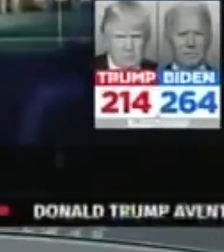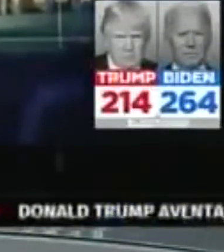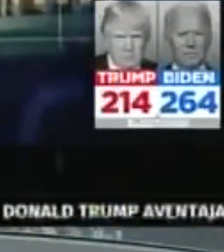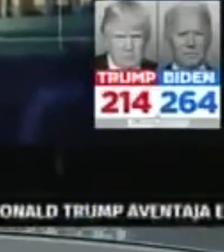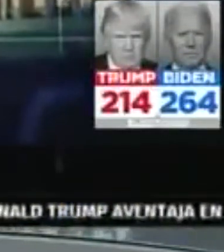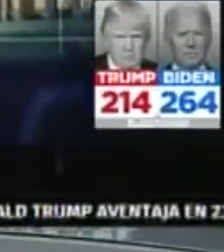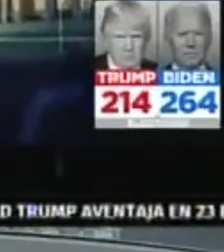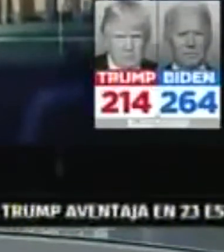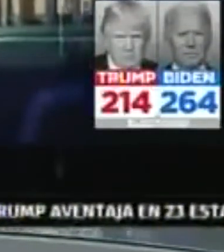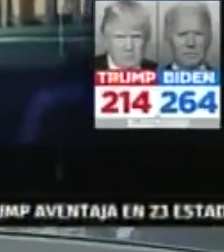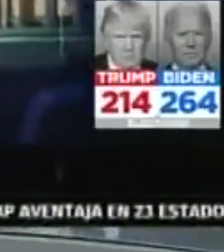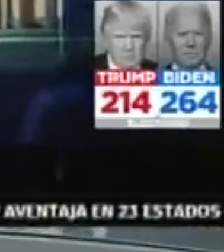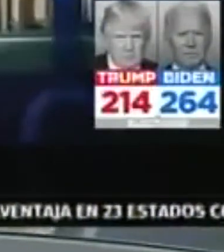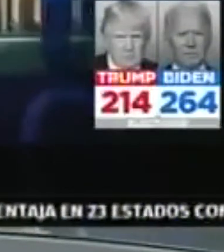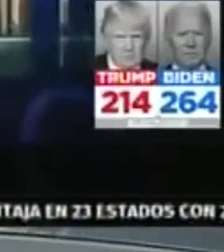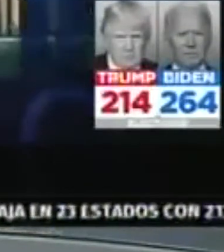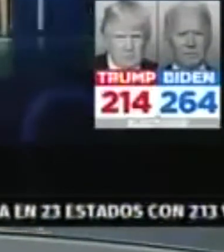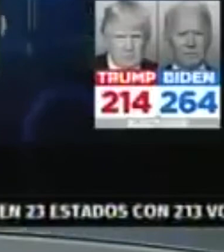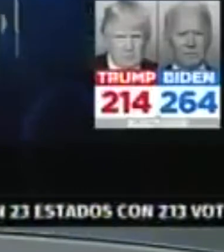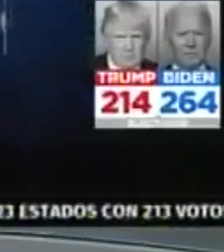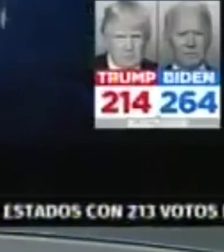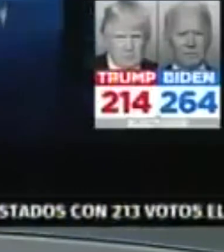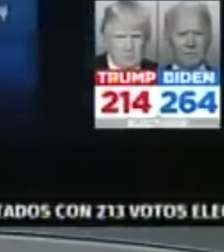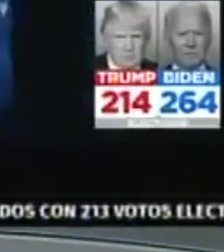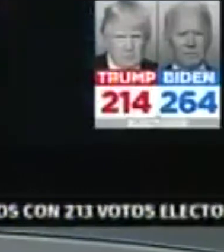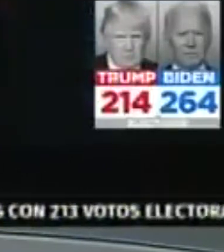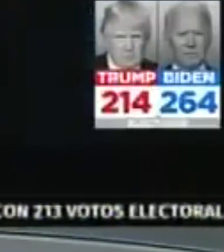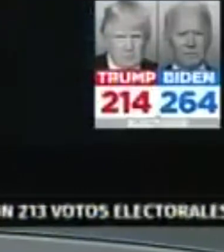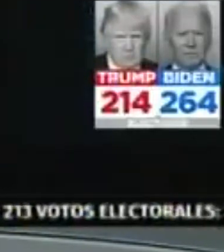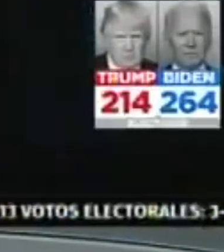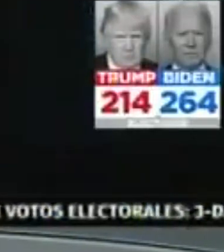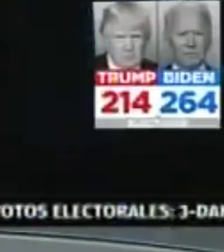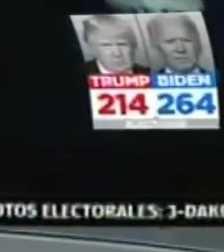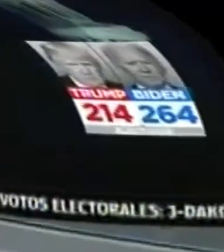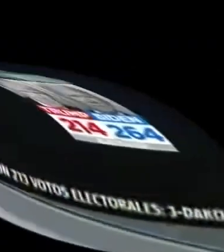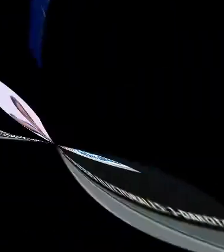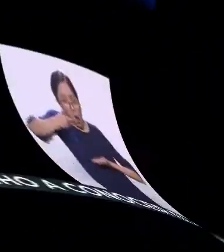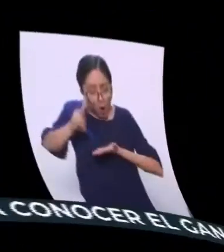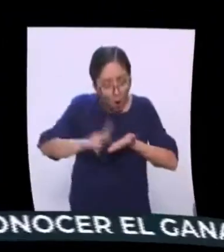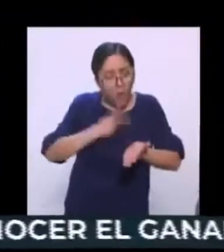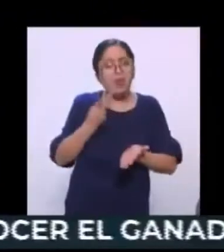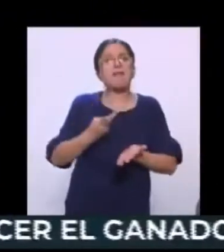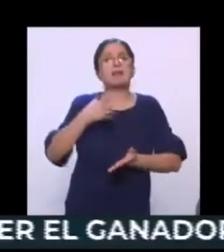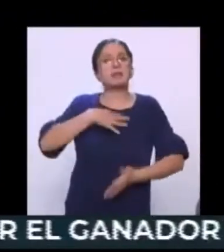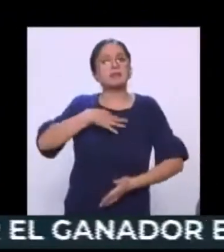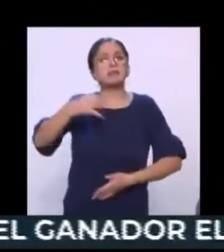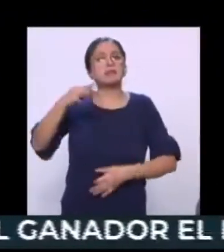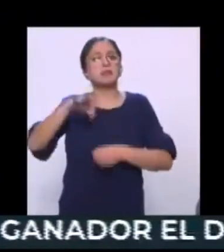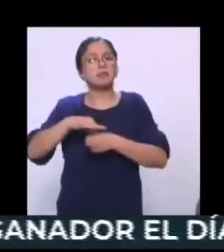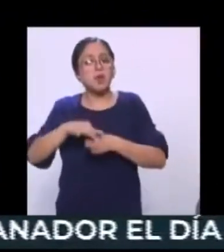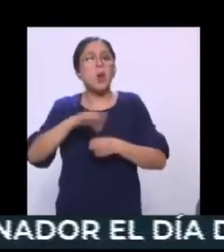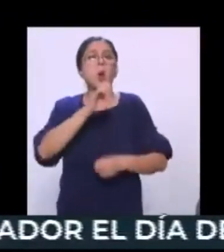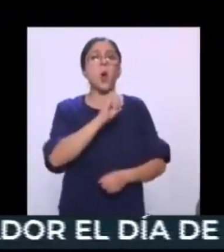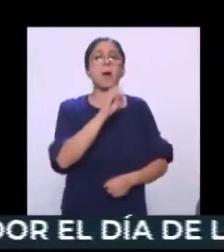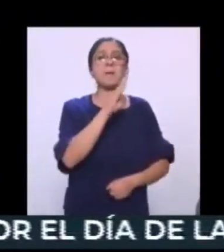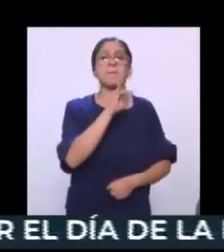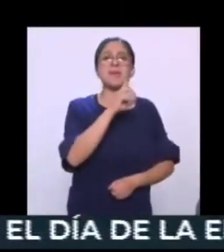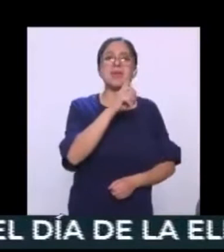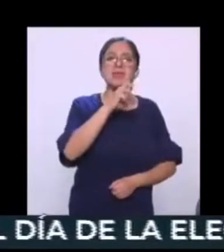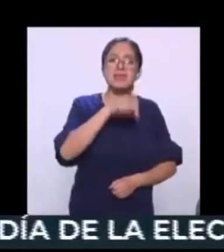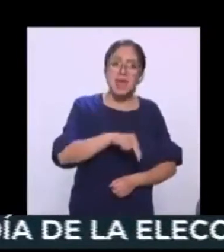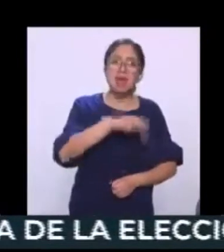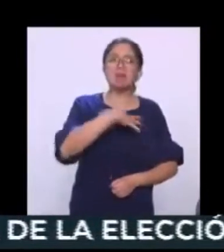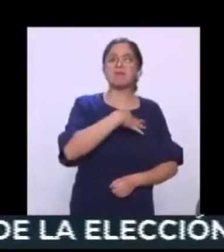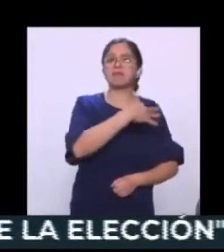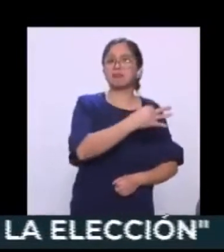agradezco mucho su llamada. Hasta pronto. Buenas noches, senador Héctor Vasconcelos. Nos acompaña esta noche el senador Héctor